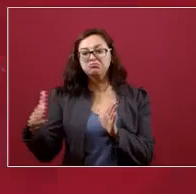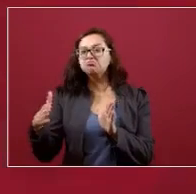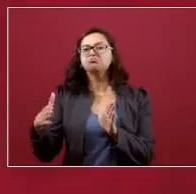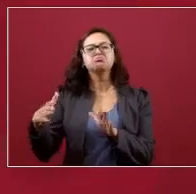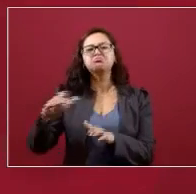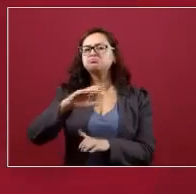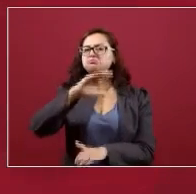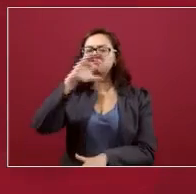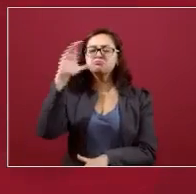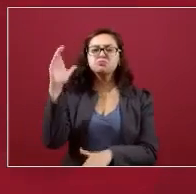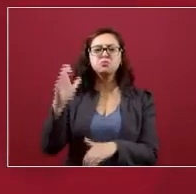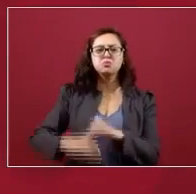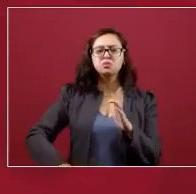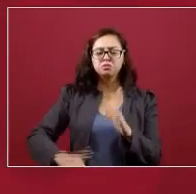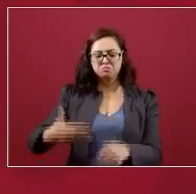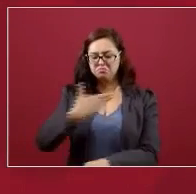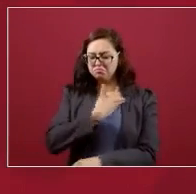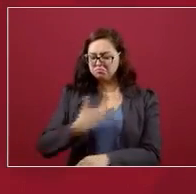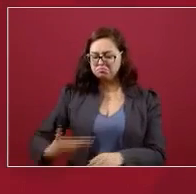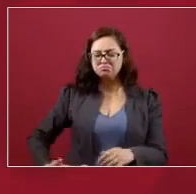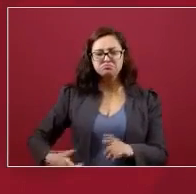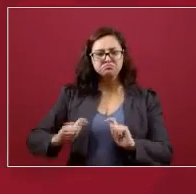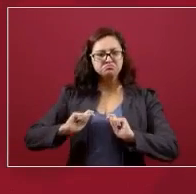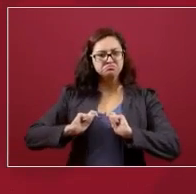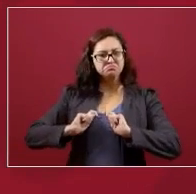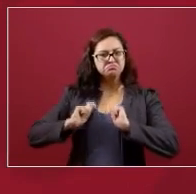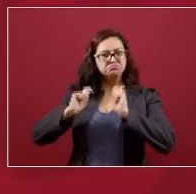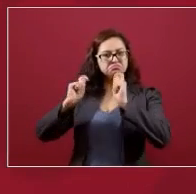termino mi mandato.